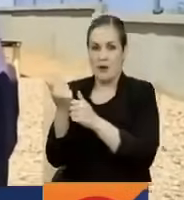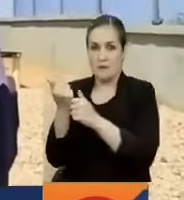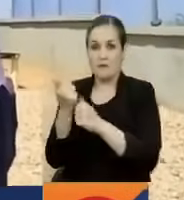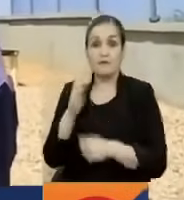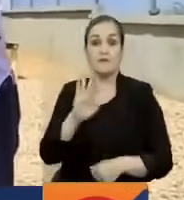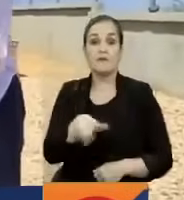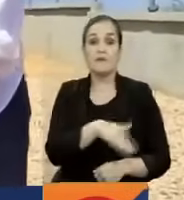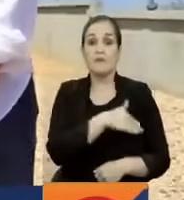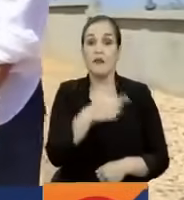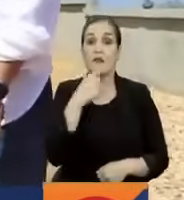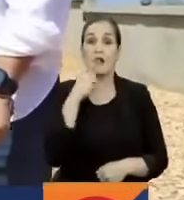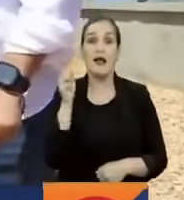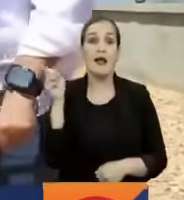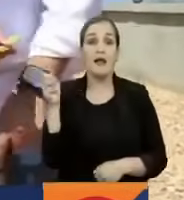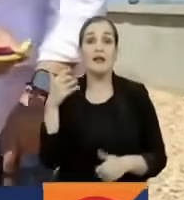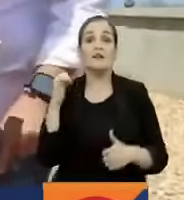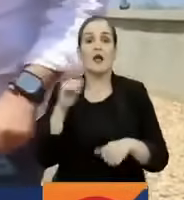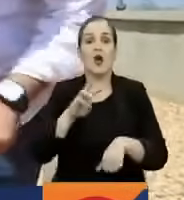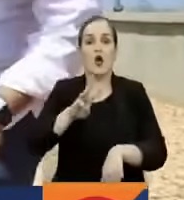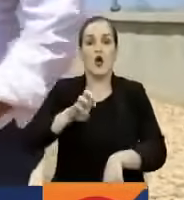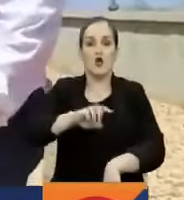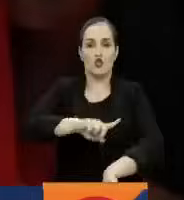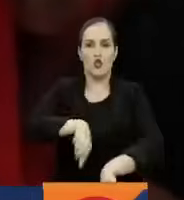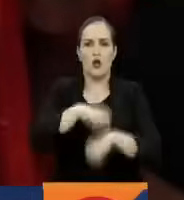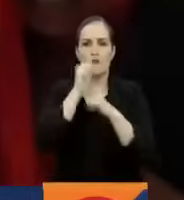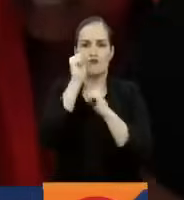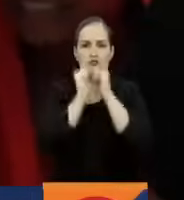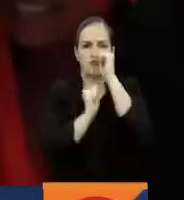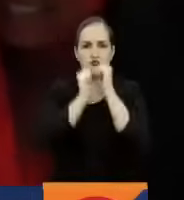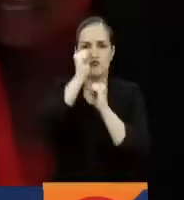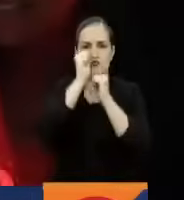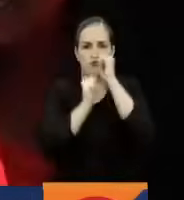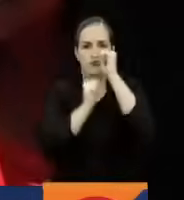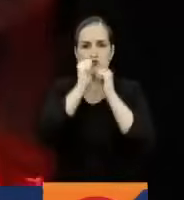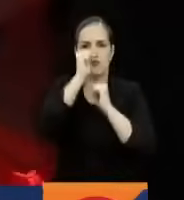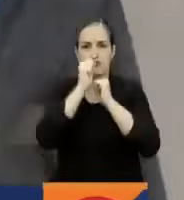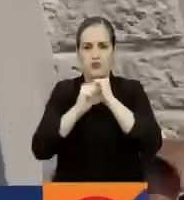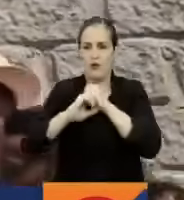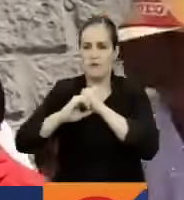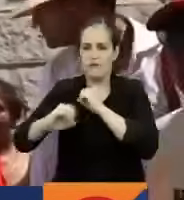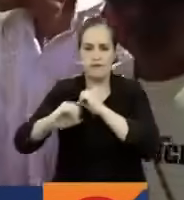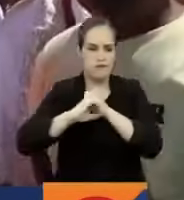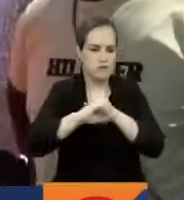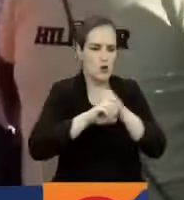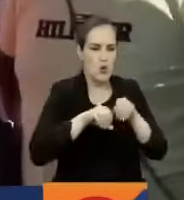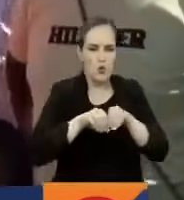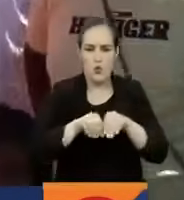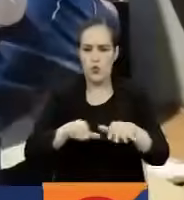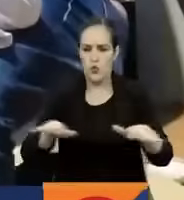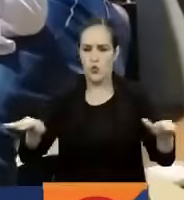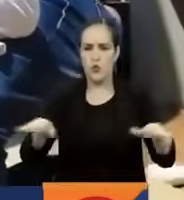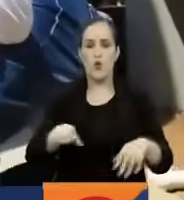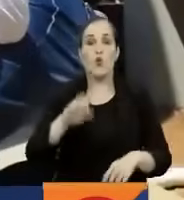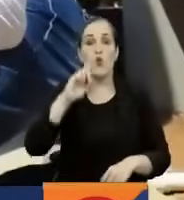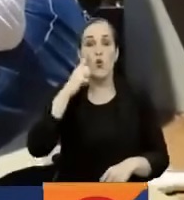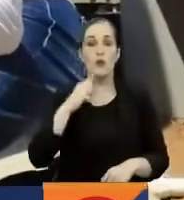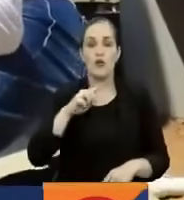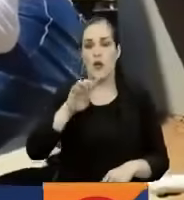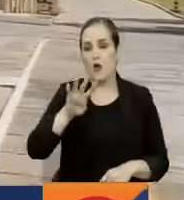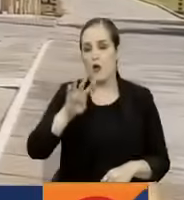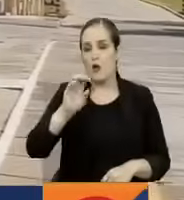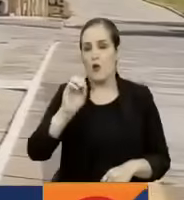Esta obra garantiza 8 horas de operación diaria y un caudal de servicio de 40 m c al